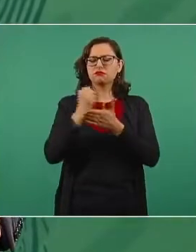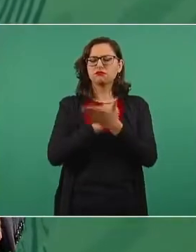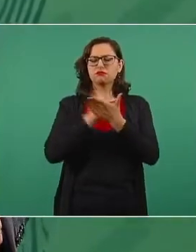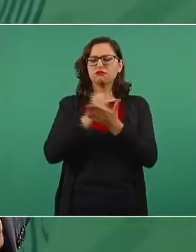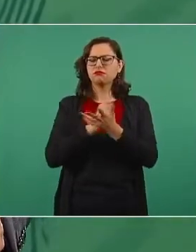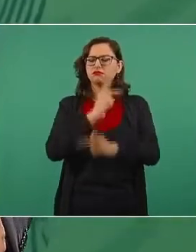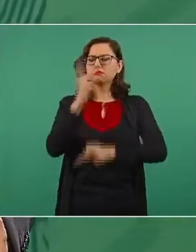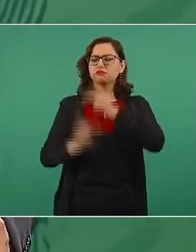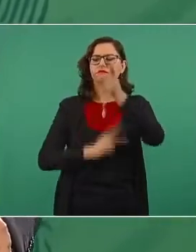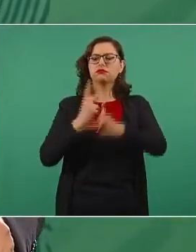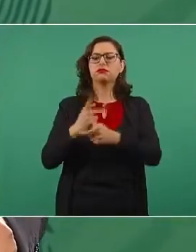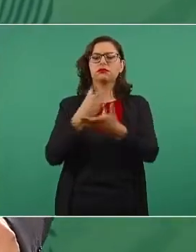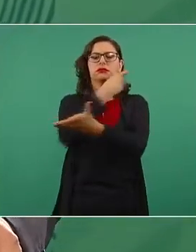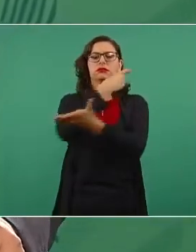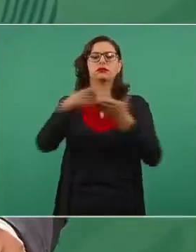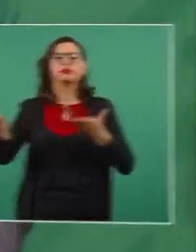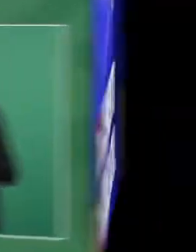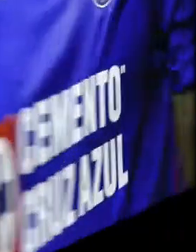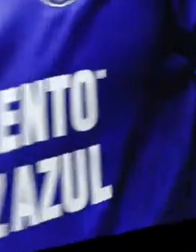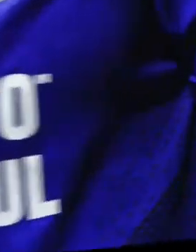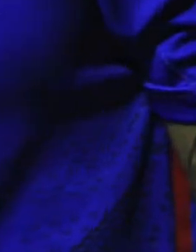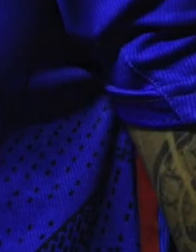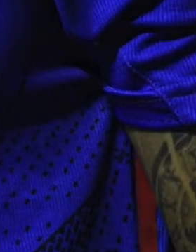siempre, siempre hay intereses.